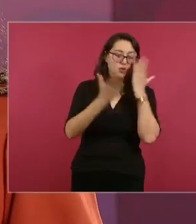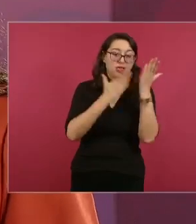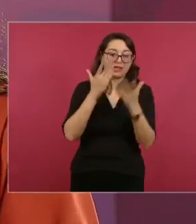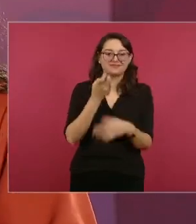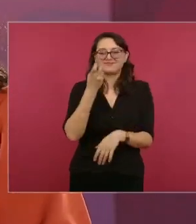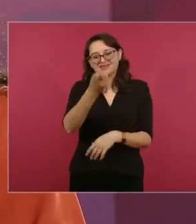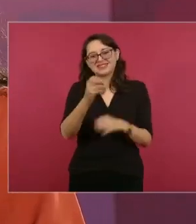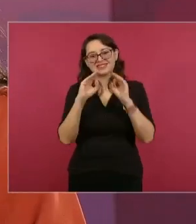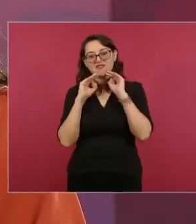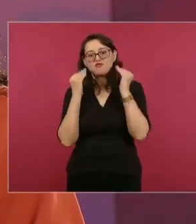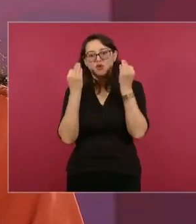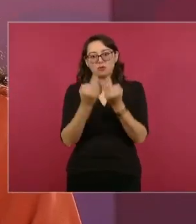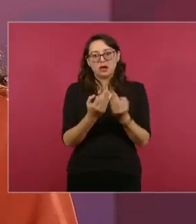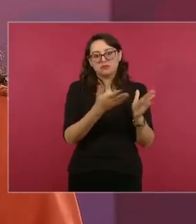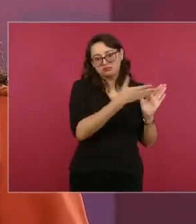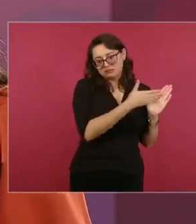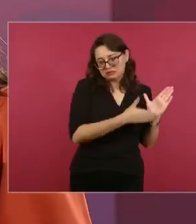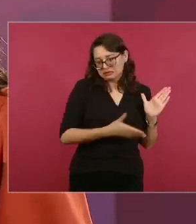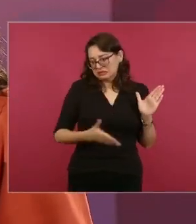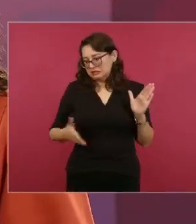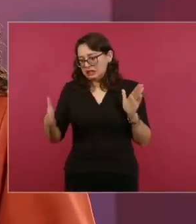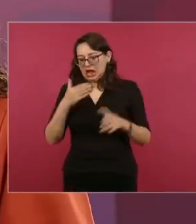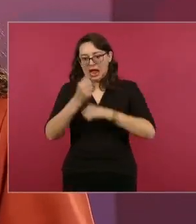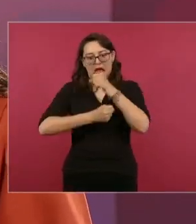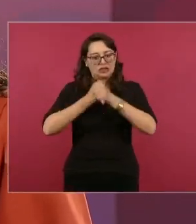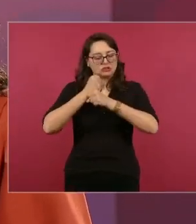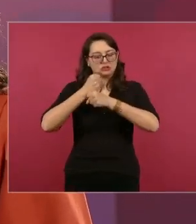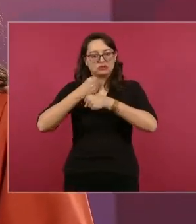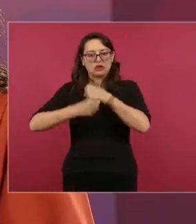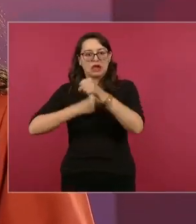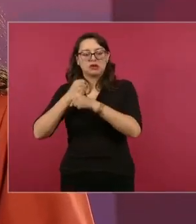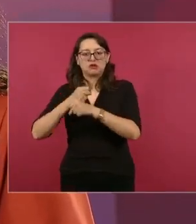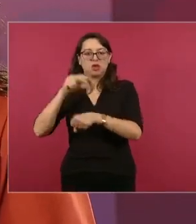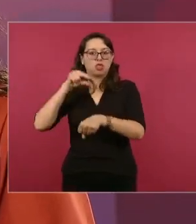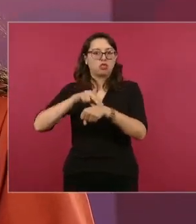hemos venido avanzando también en fortalecer